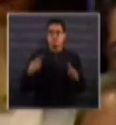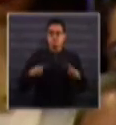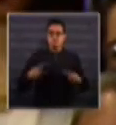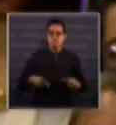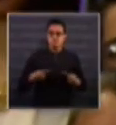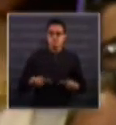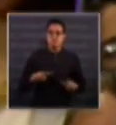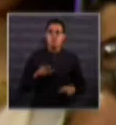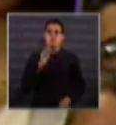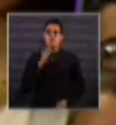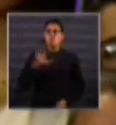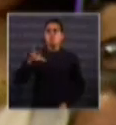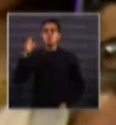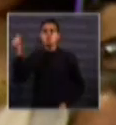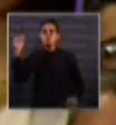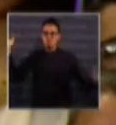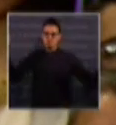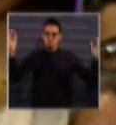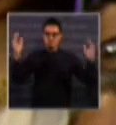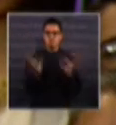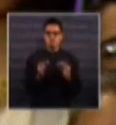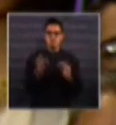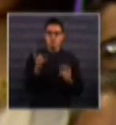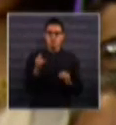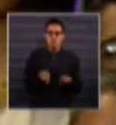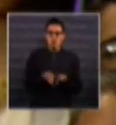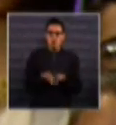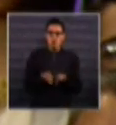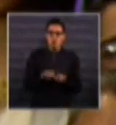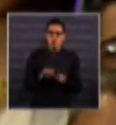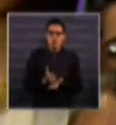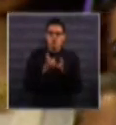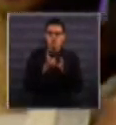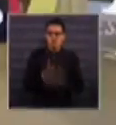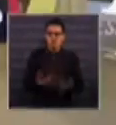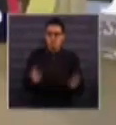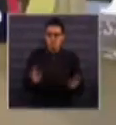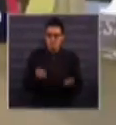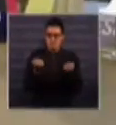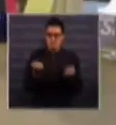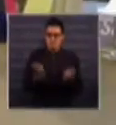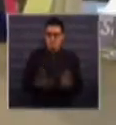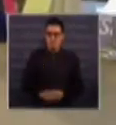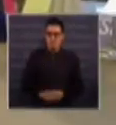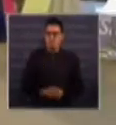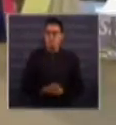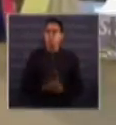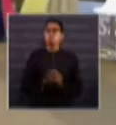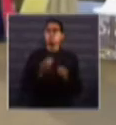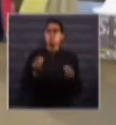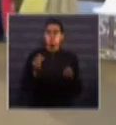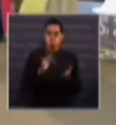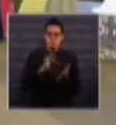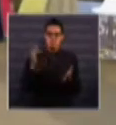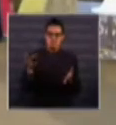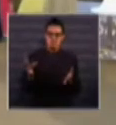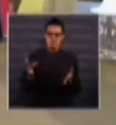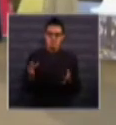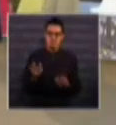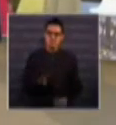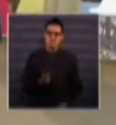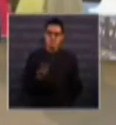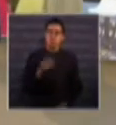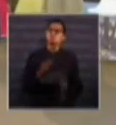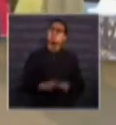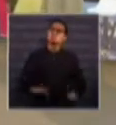si Camarena no sabe de qué le estaba hablando. No. Y las preguntas de las redes sociales, que creo que fueron palomeadas en una página